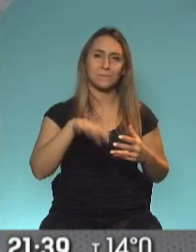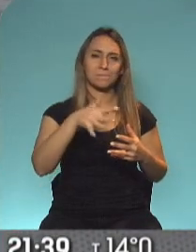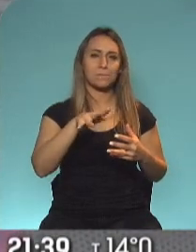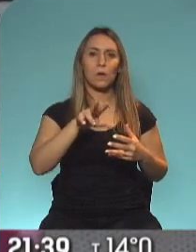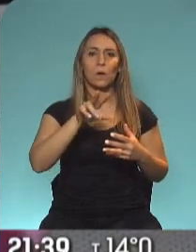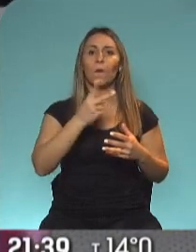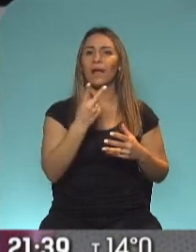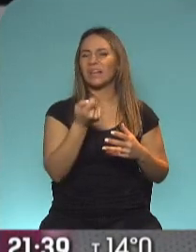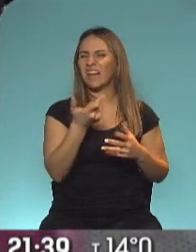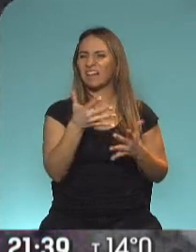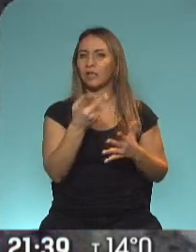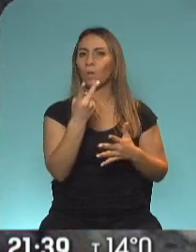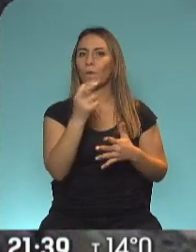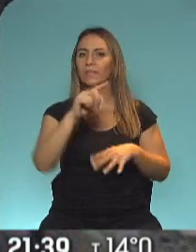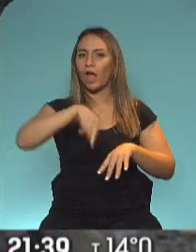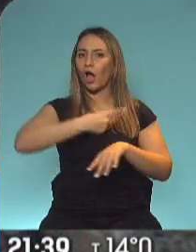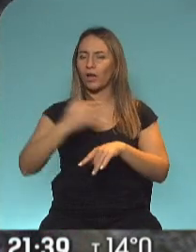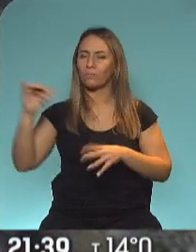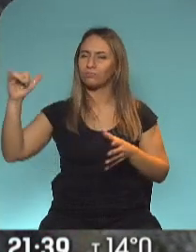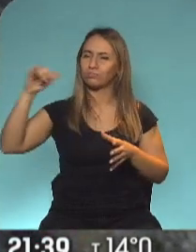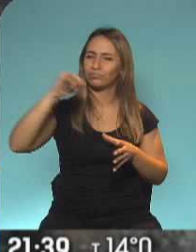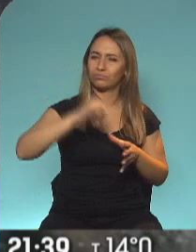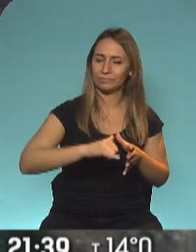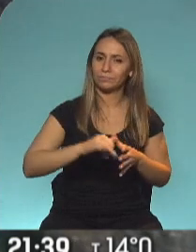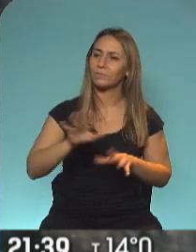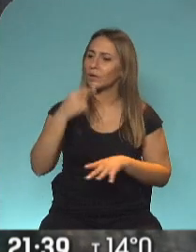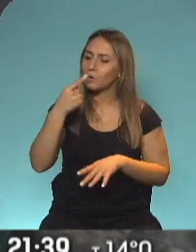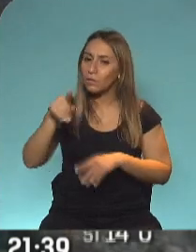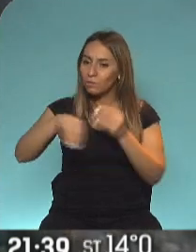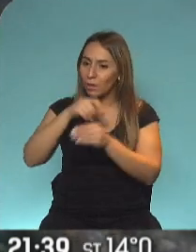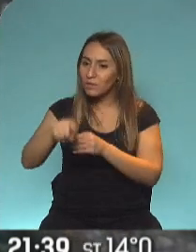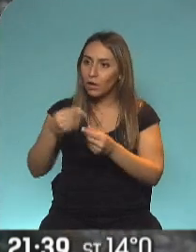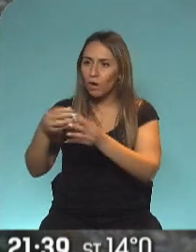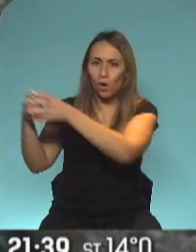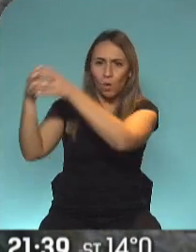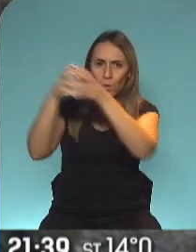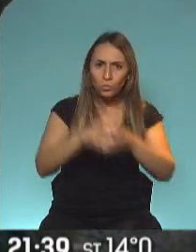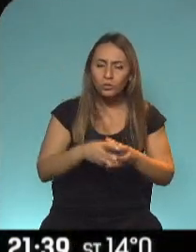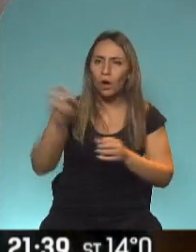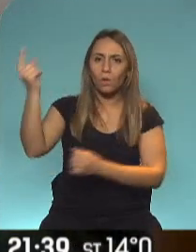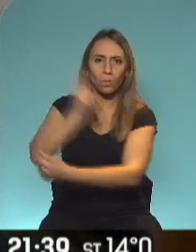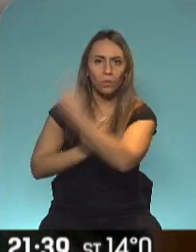20 horas. ¿Tu familia vino de a poco al país? Porque no puede salir juntos,